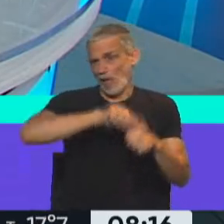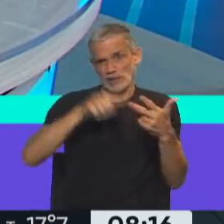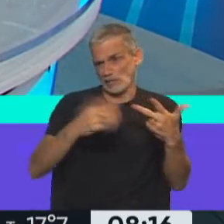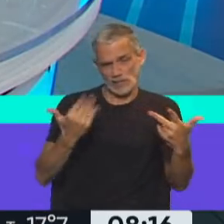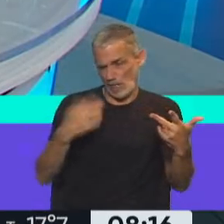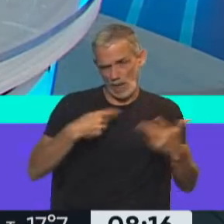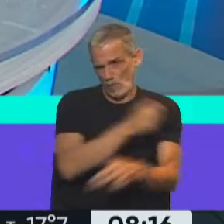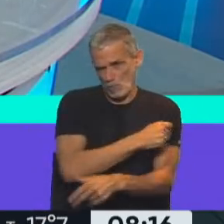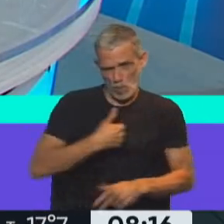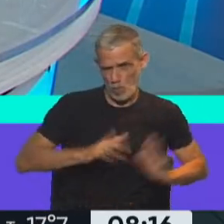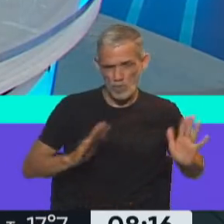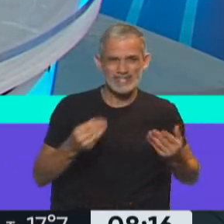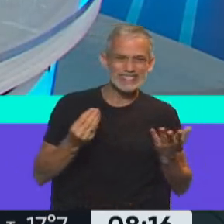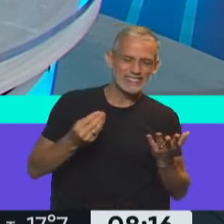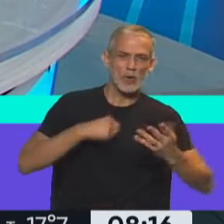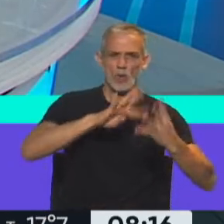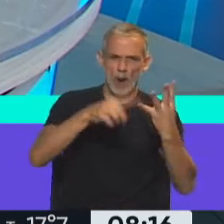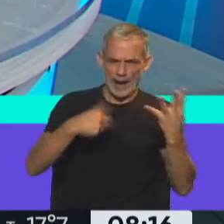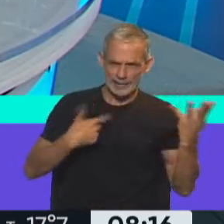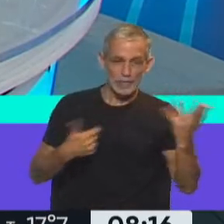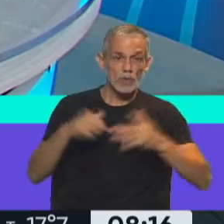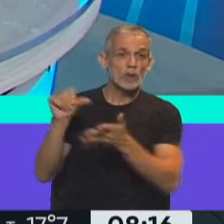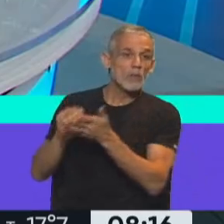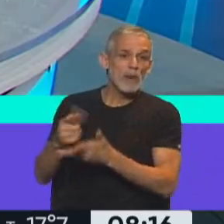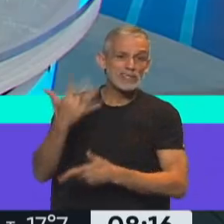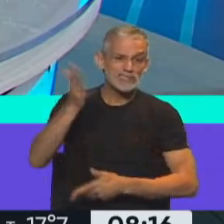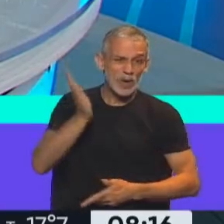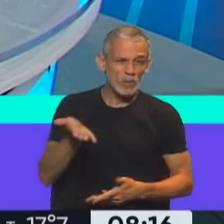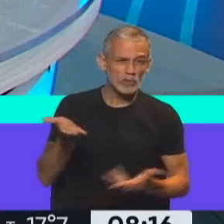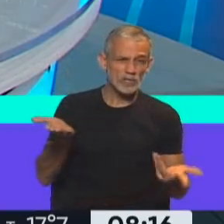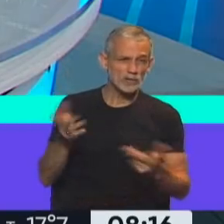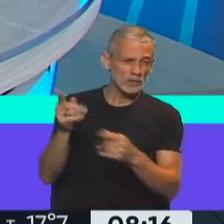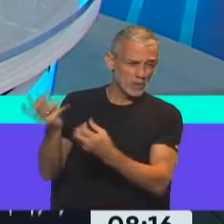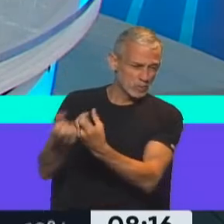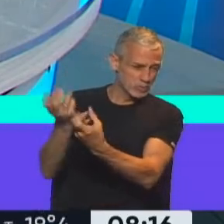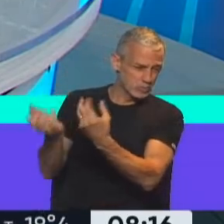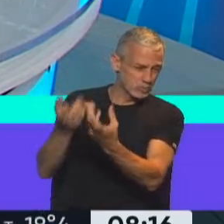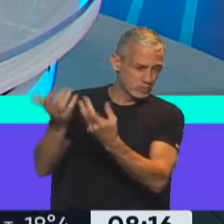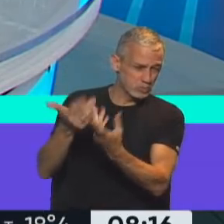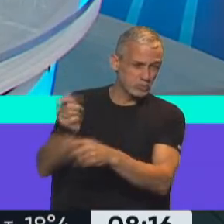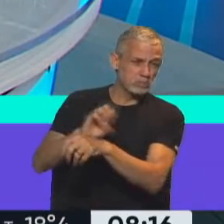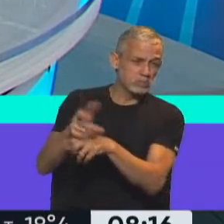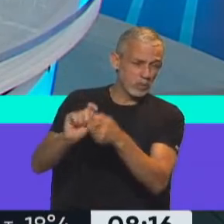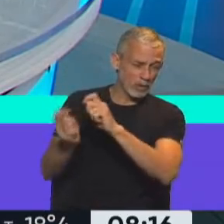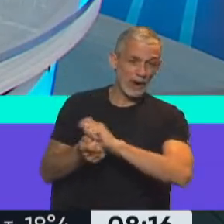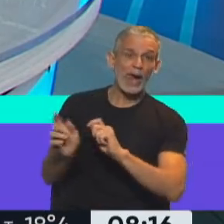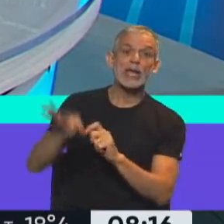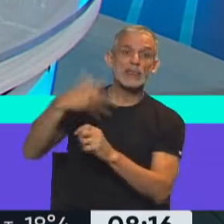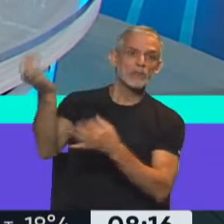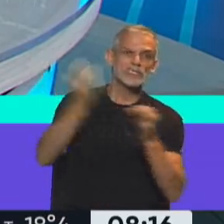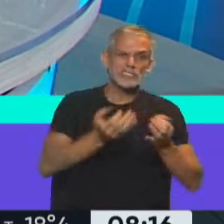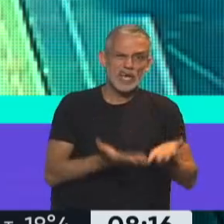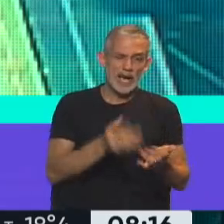dame la cuarta. Pero y países que no tienen un 5% son un hervidero para generar nuevas mutaciones que después